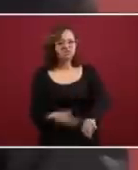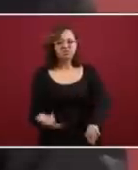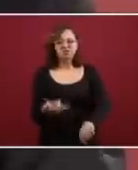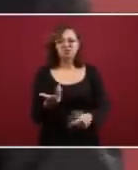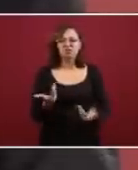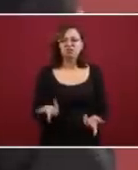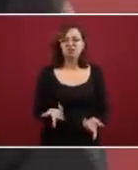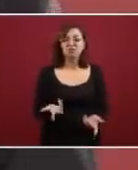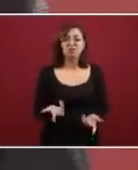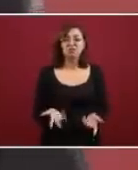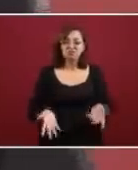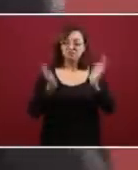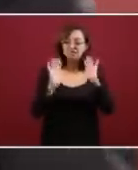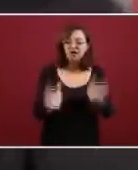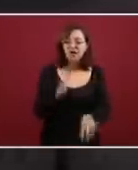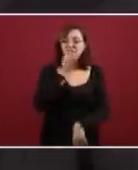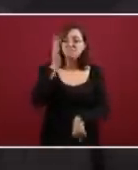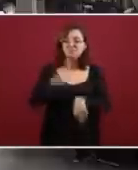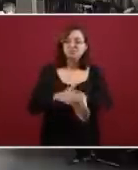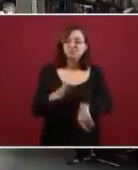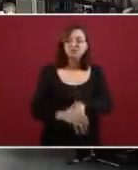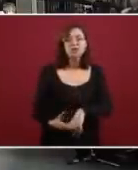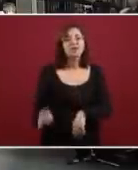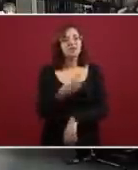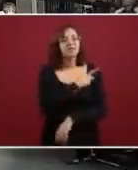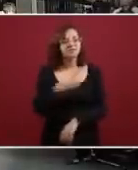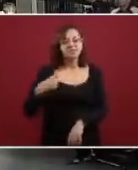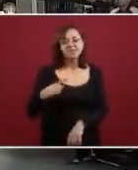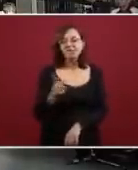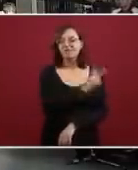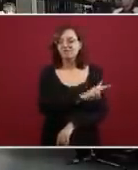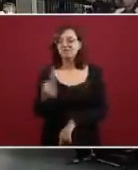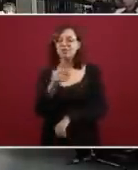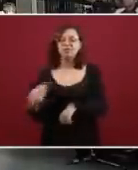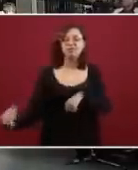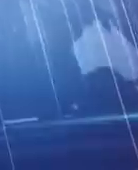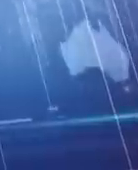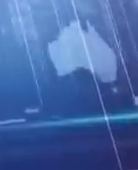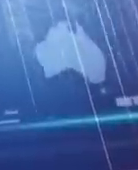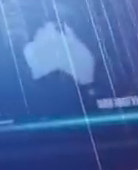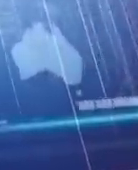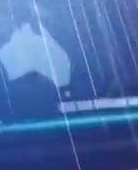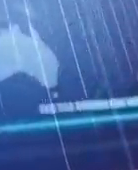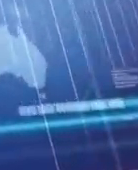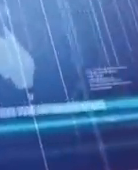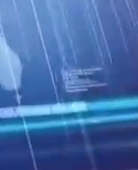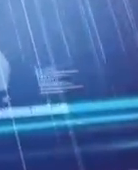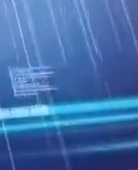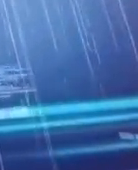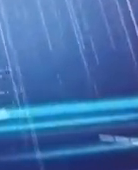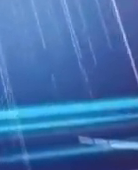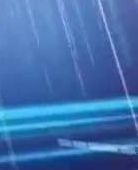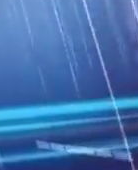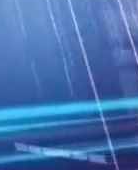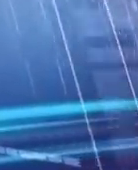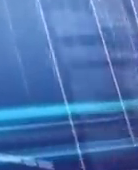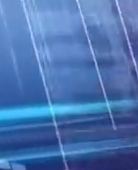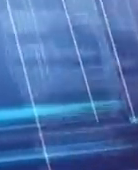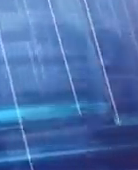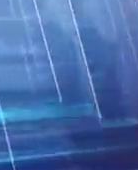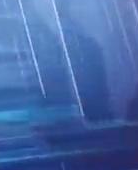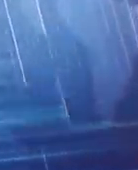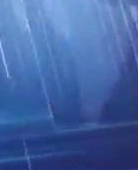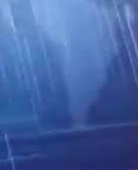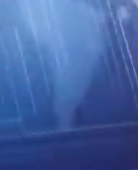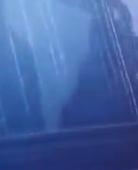Pórtense bien, todos a portarnos bien. Hoy el presidente anunció el Plan Nacional de Infraestructura,